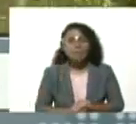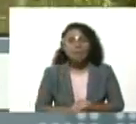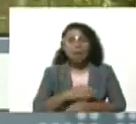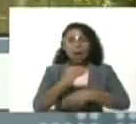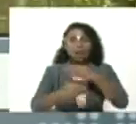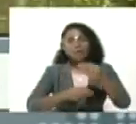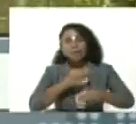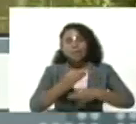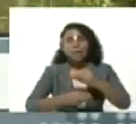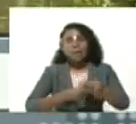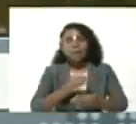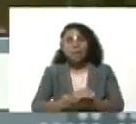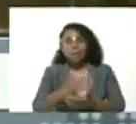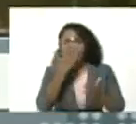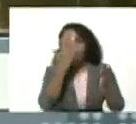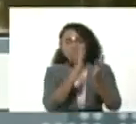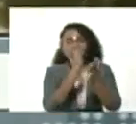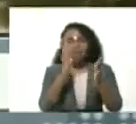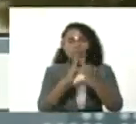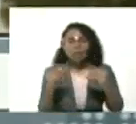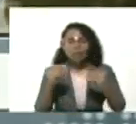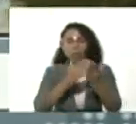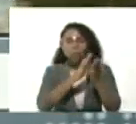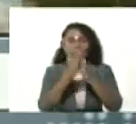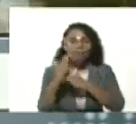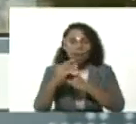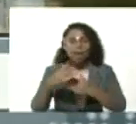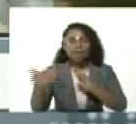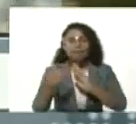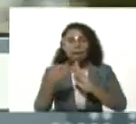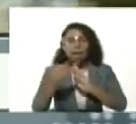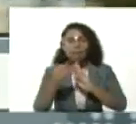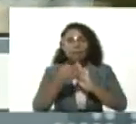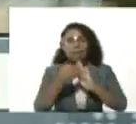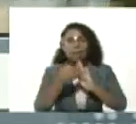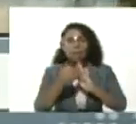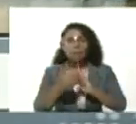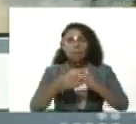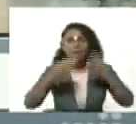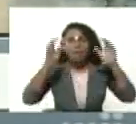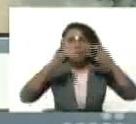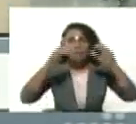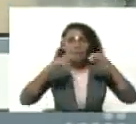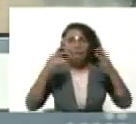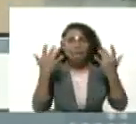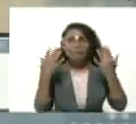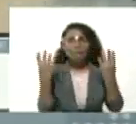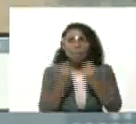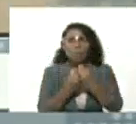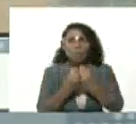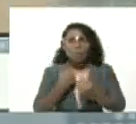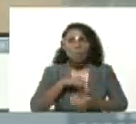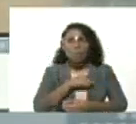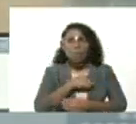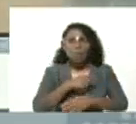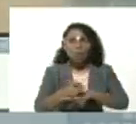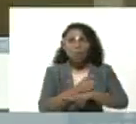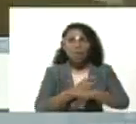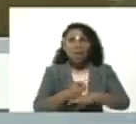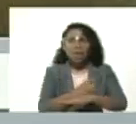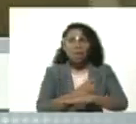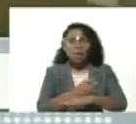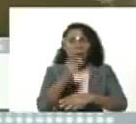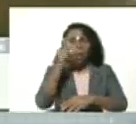dándole el frente a todas las comunidades afectadas por las lluvias, de la mano con nuestro gobernador Ramón